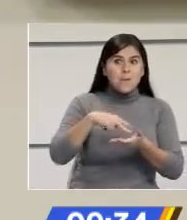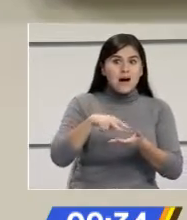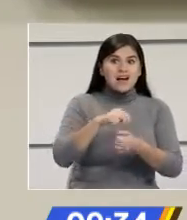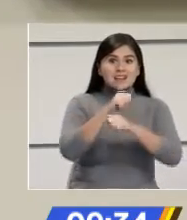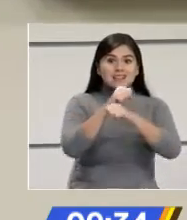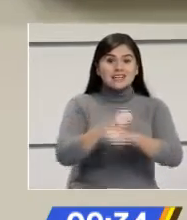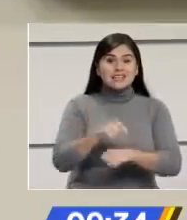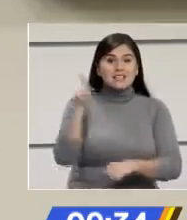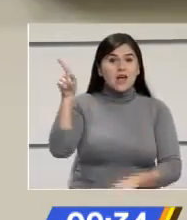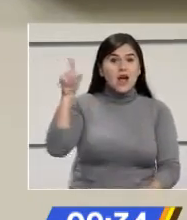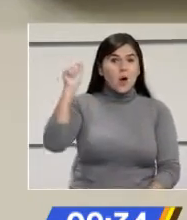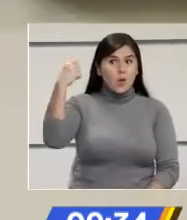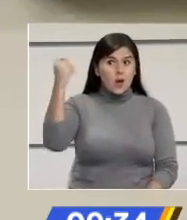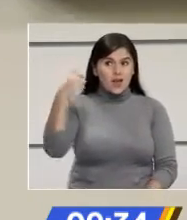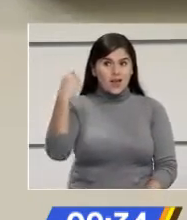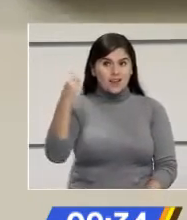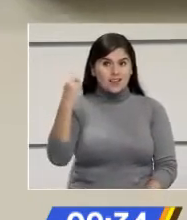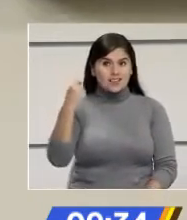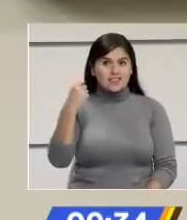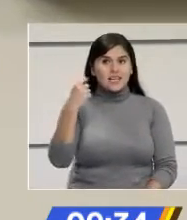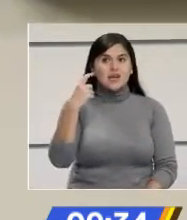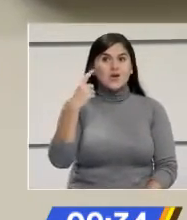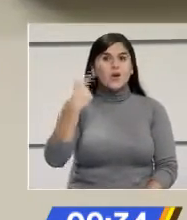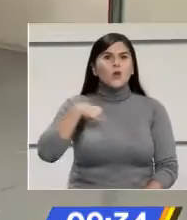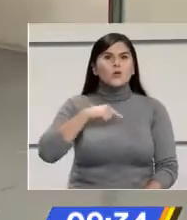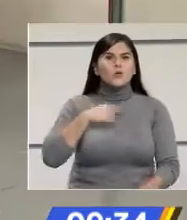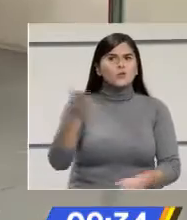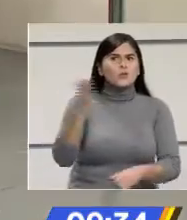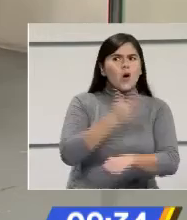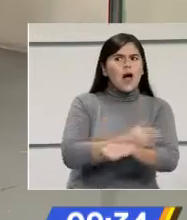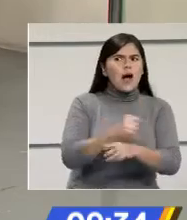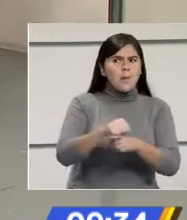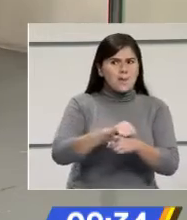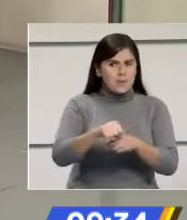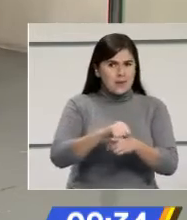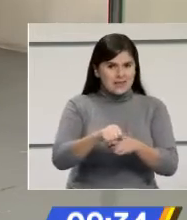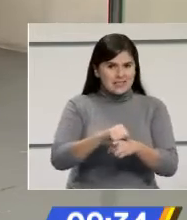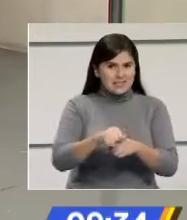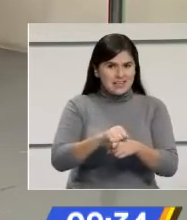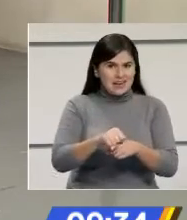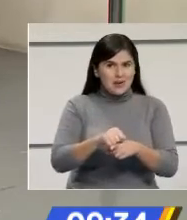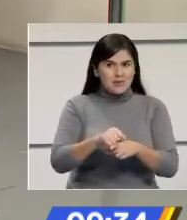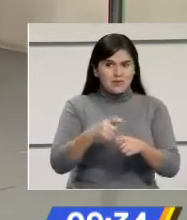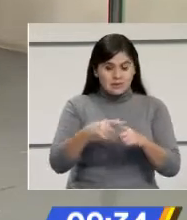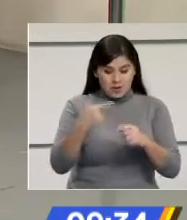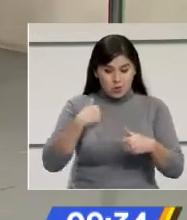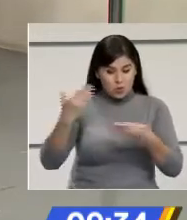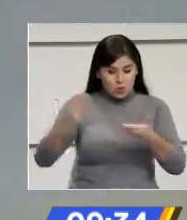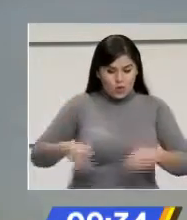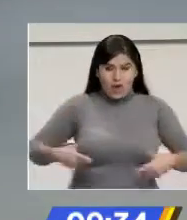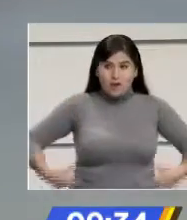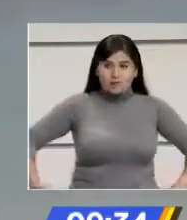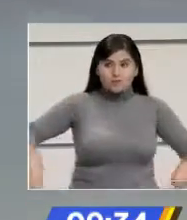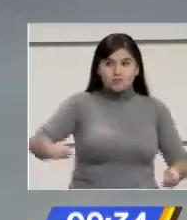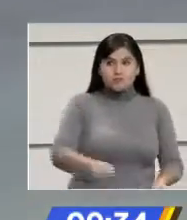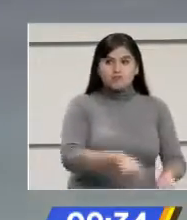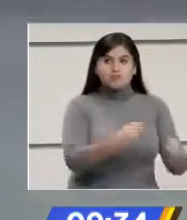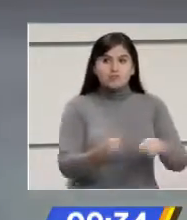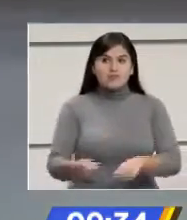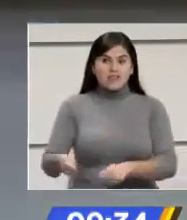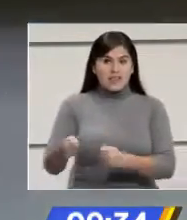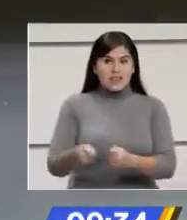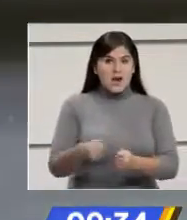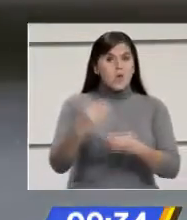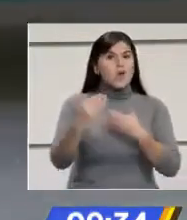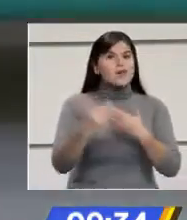estos bailes guanacastecos. Y aunque hicimos un híbrido, ahorita estábamos diciendo, Gabriel, que nos yo traje esta en agua, que ya casi les voy a